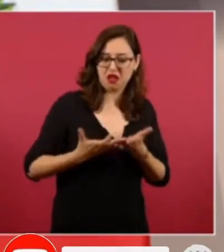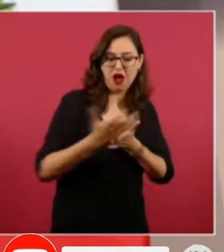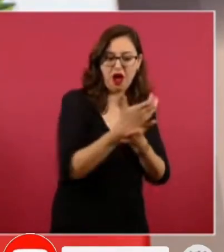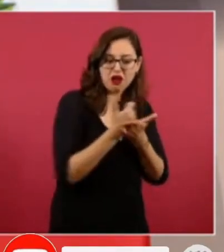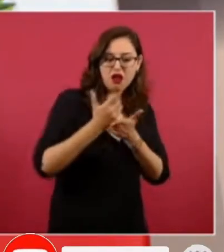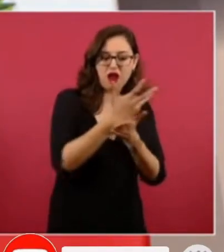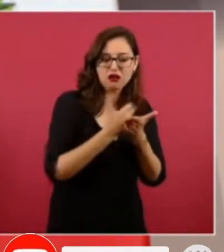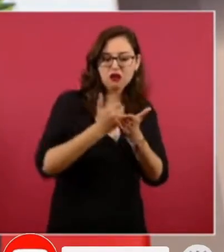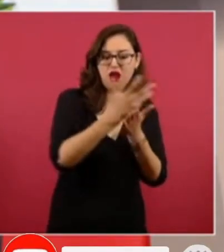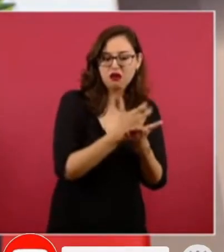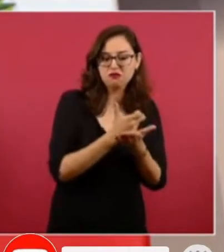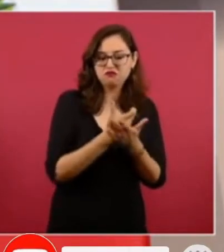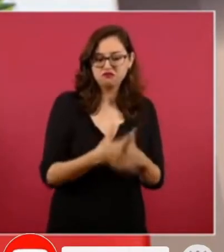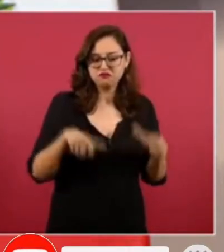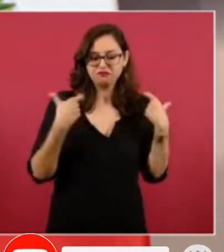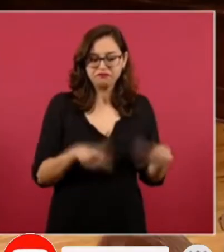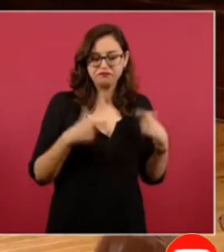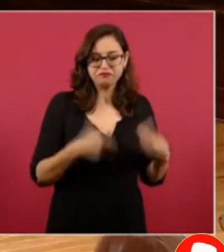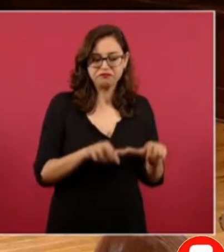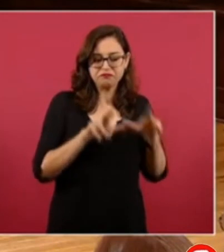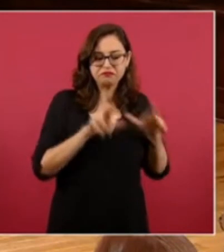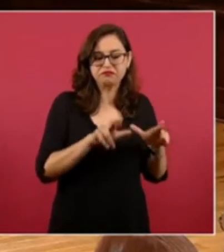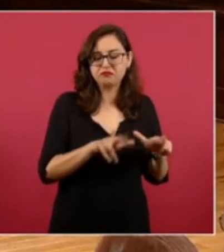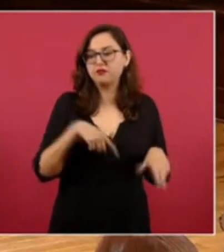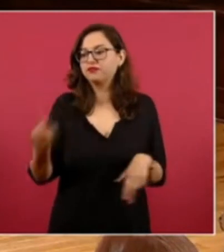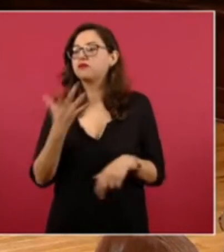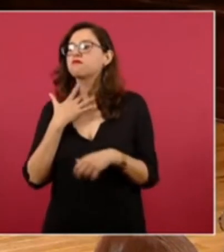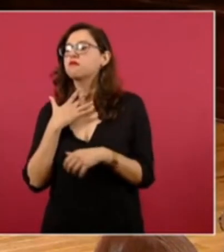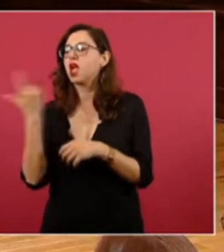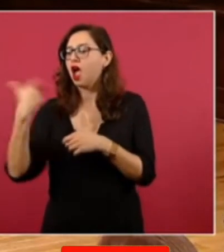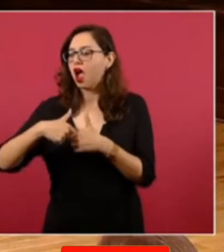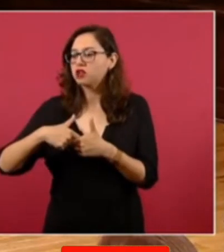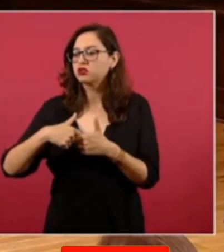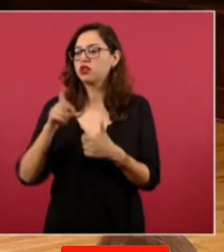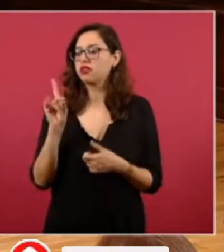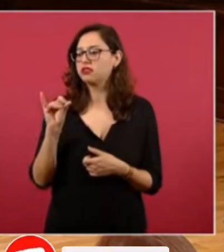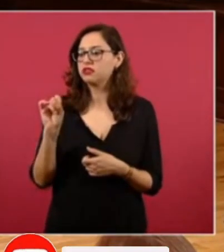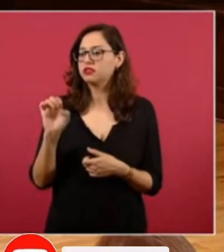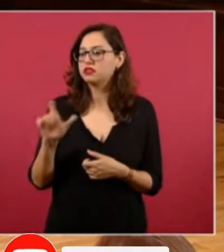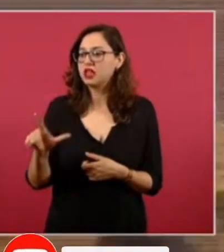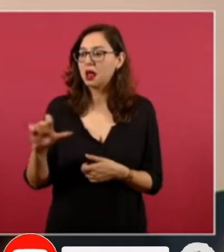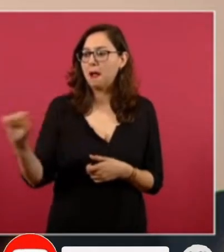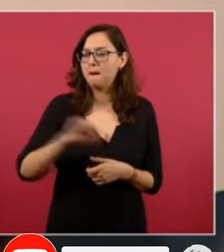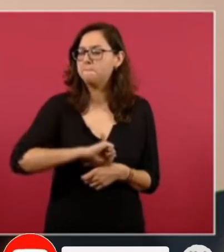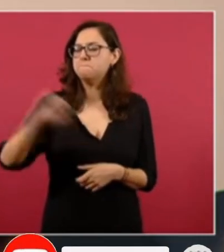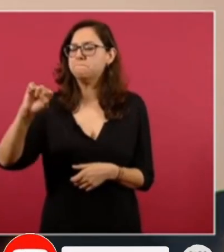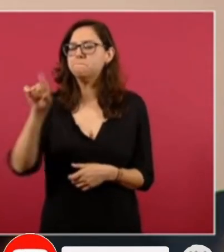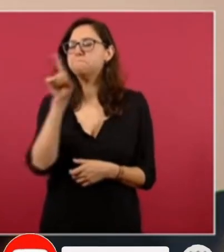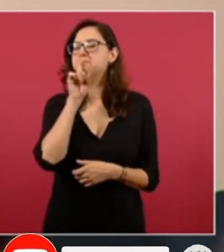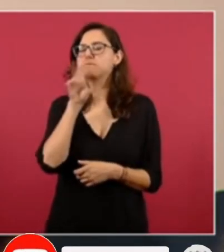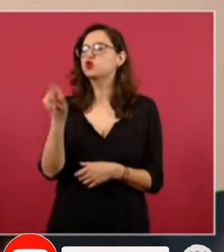Podemos mantener el precio de las gasolinas, del diésel, en fin, aumentos,